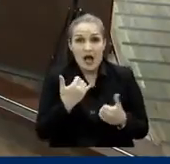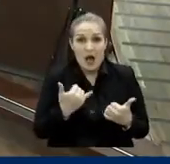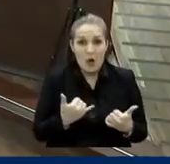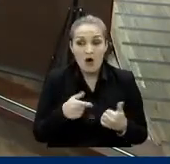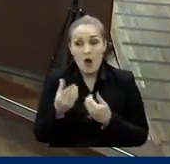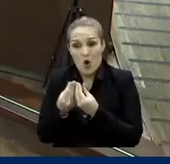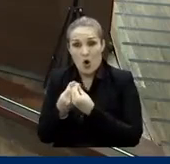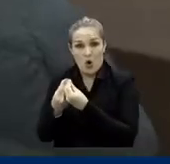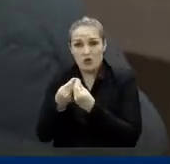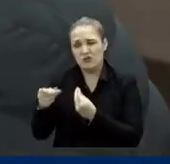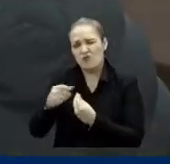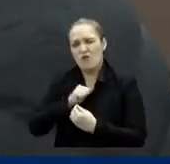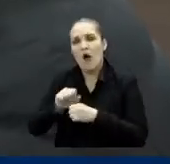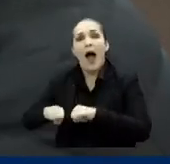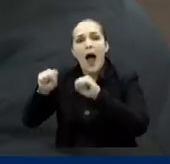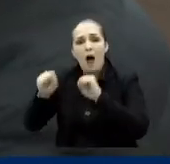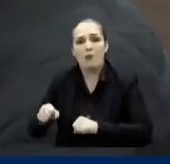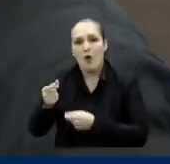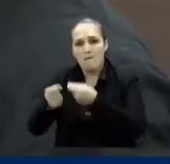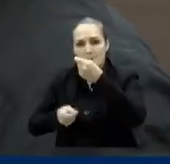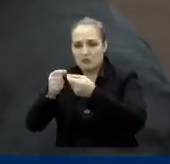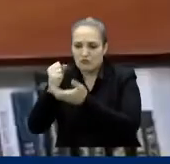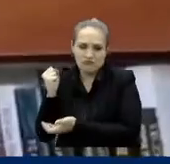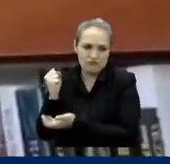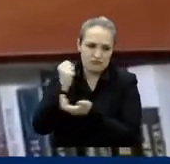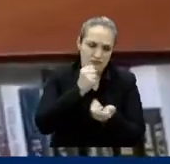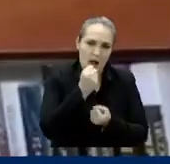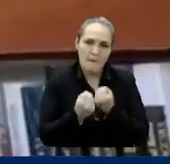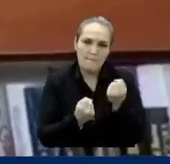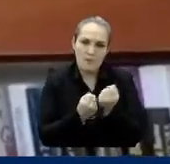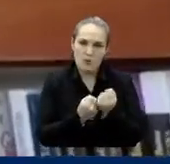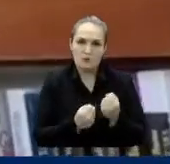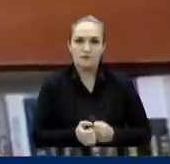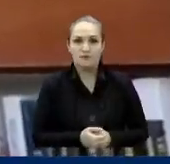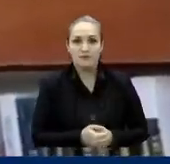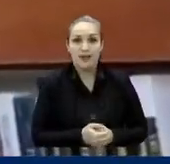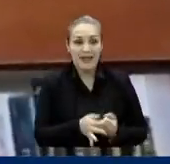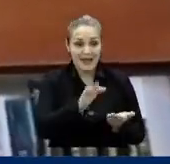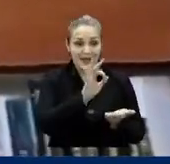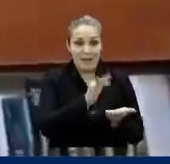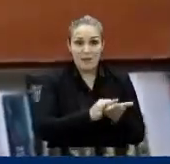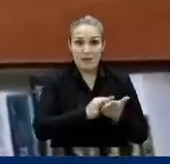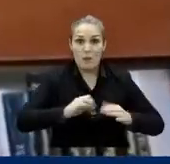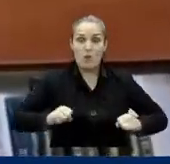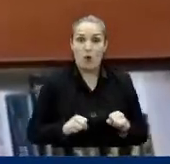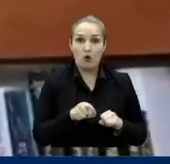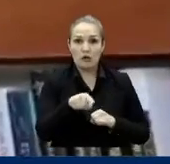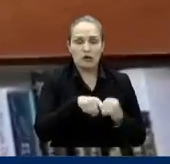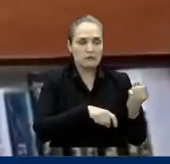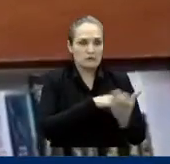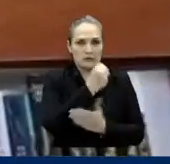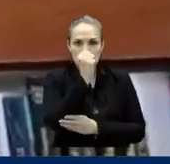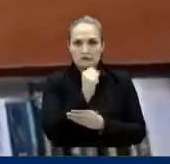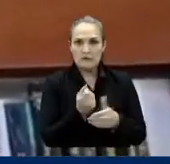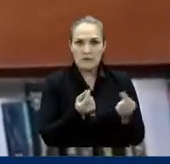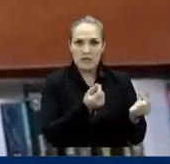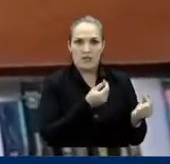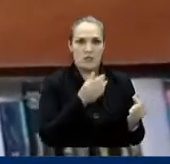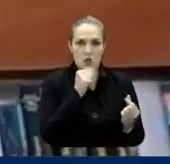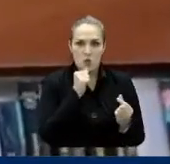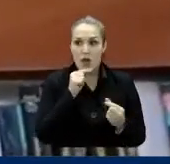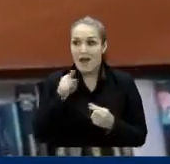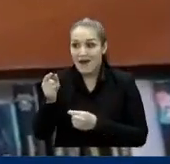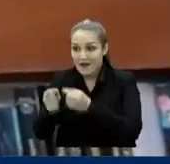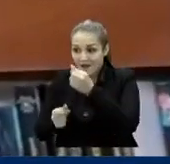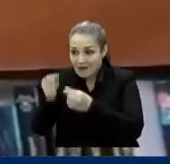Consejo apruebe su rescate social. La capital está en serio déficit financiero y esos recursos van a estar